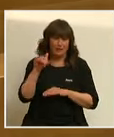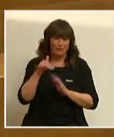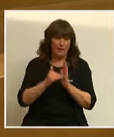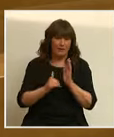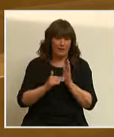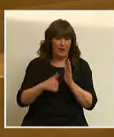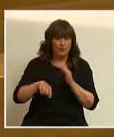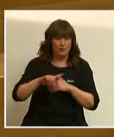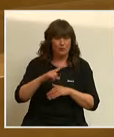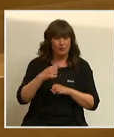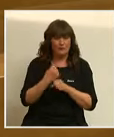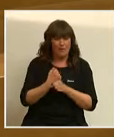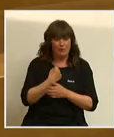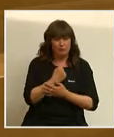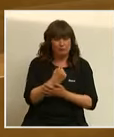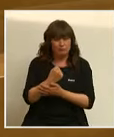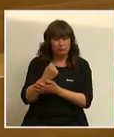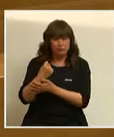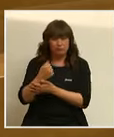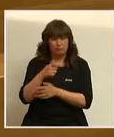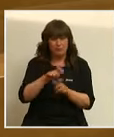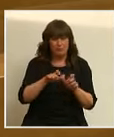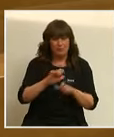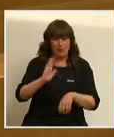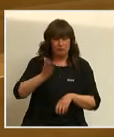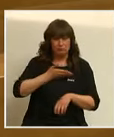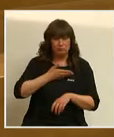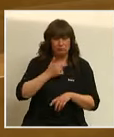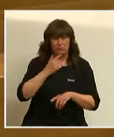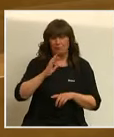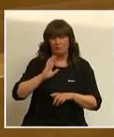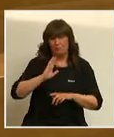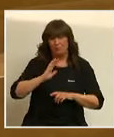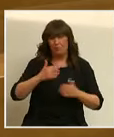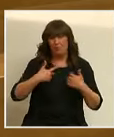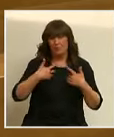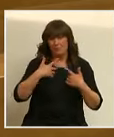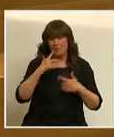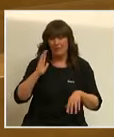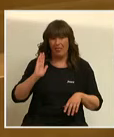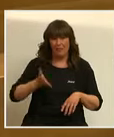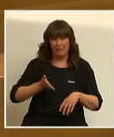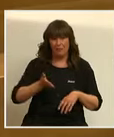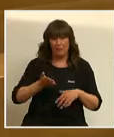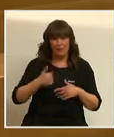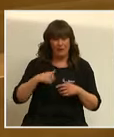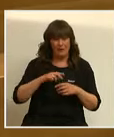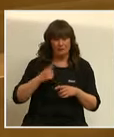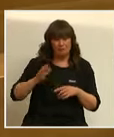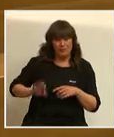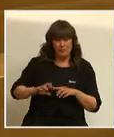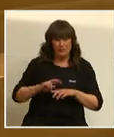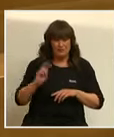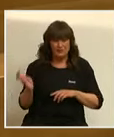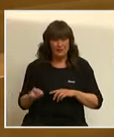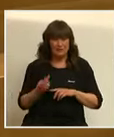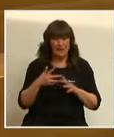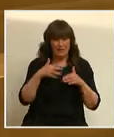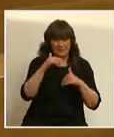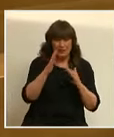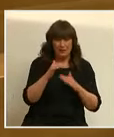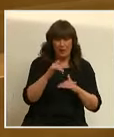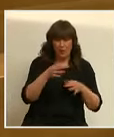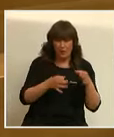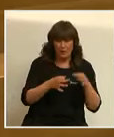asistencia y apoyo a todas las personas víctimas del delito, de cualquier delito, de manera multidisciplinar, prestando asistencia jurídica,